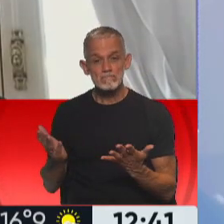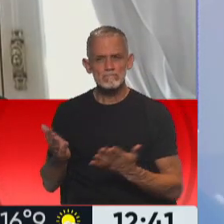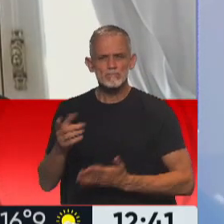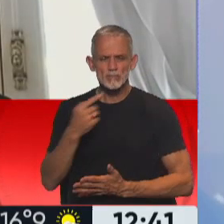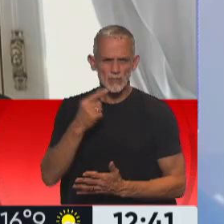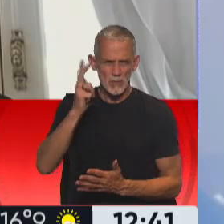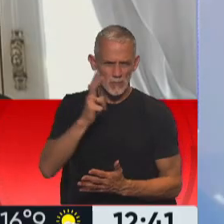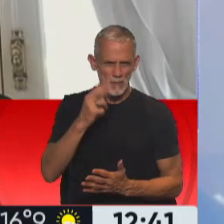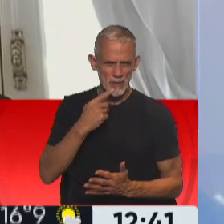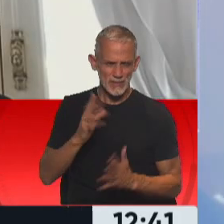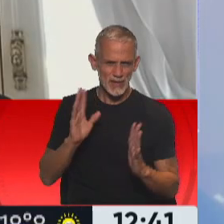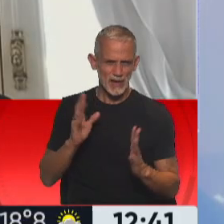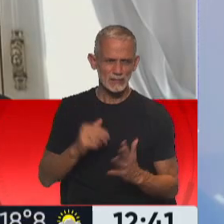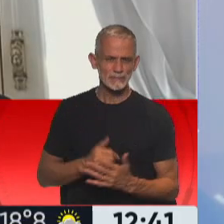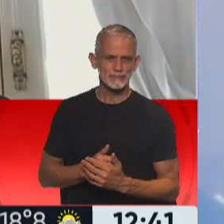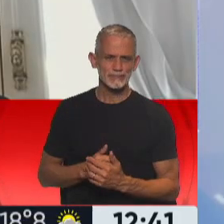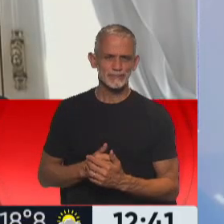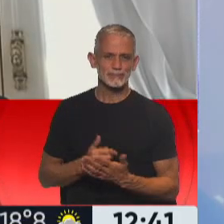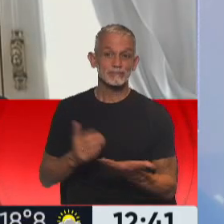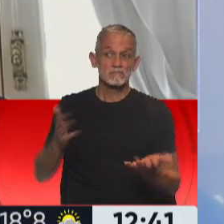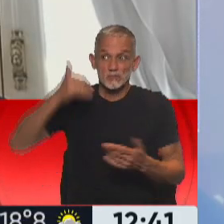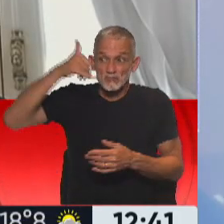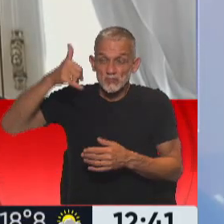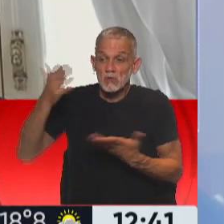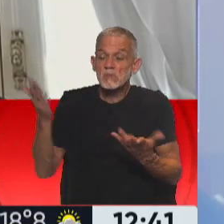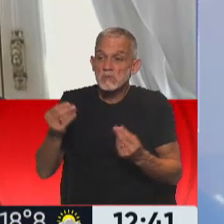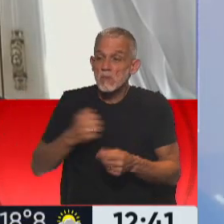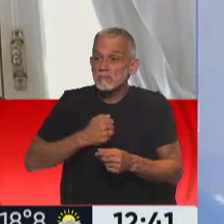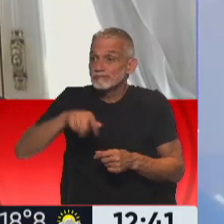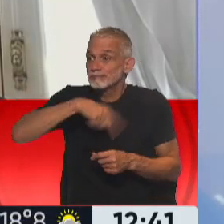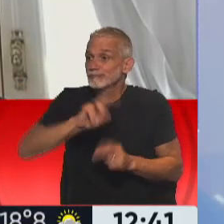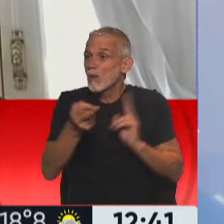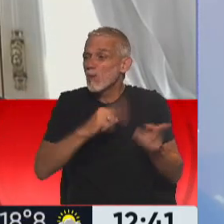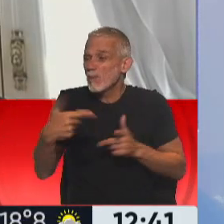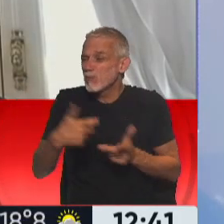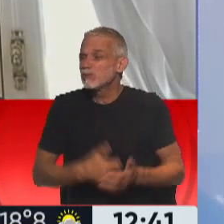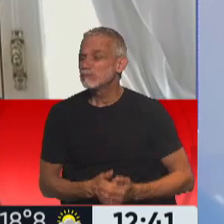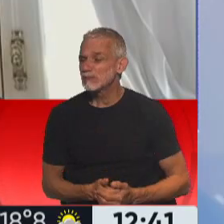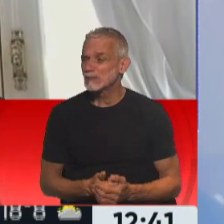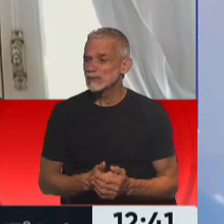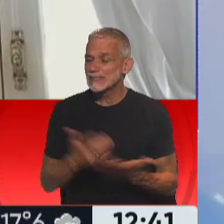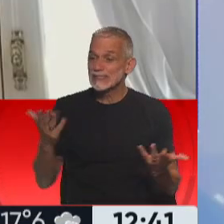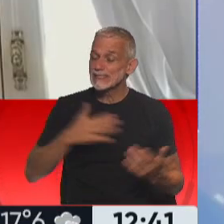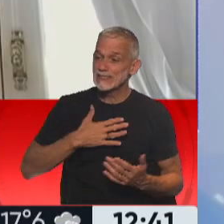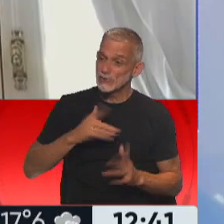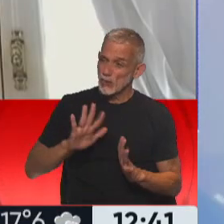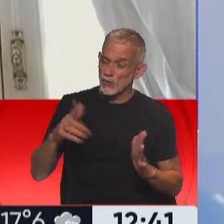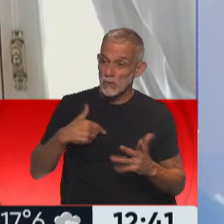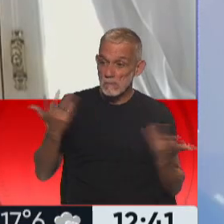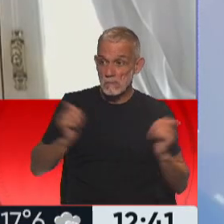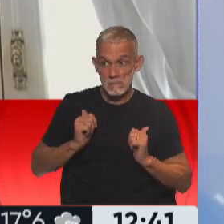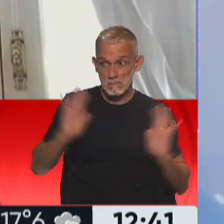decía, bueno, lo llamo porque están matando cristianos en Medio Oriente y nosotros no vamos a hacer nada